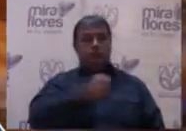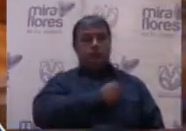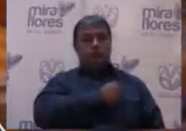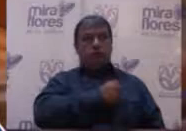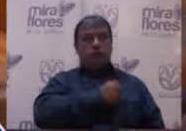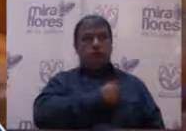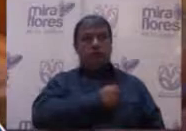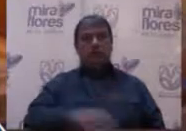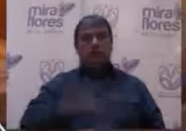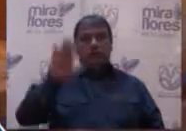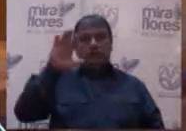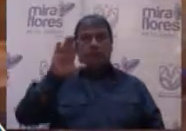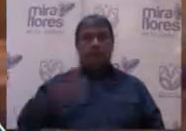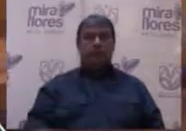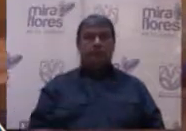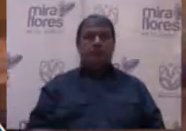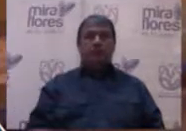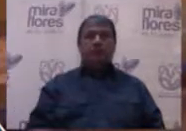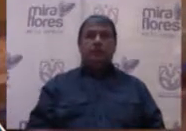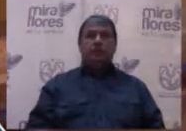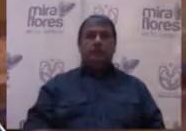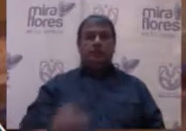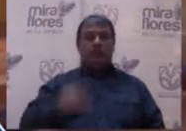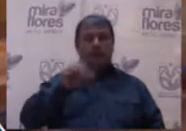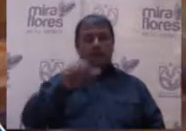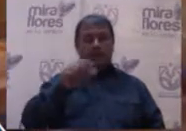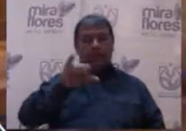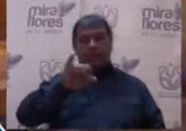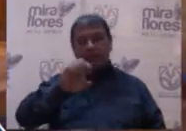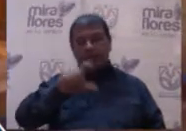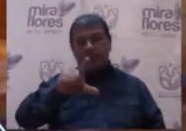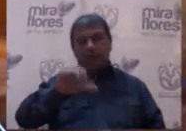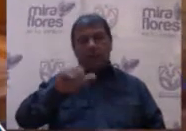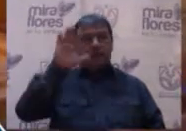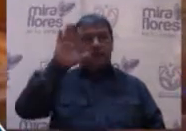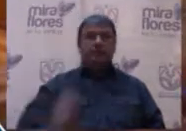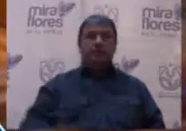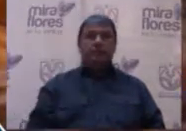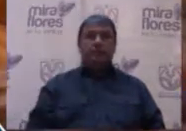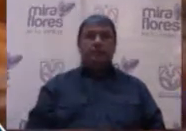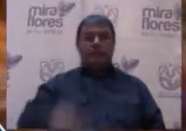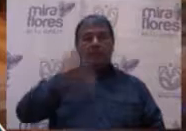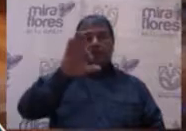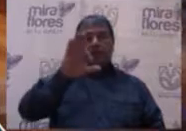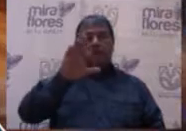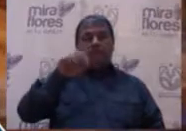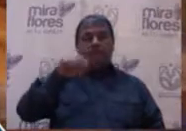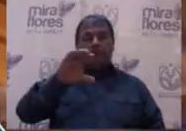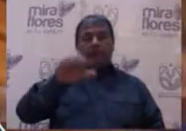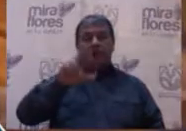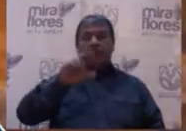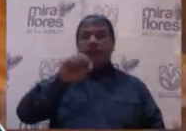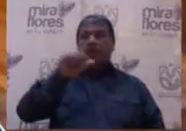Susana Stilis Watson. Señorita Daniela Lozano Vitor. Señora Franca Rey